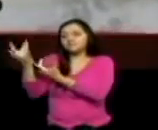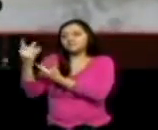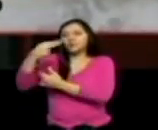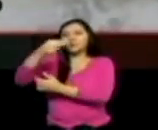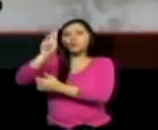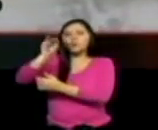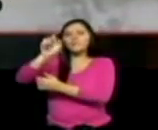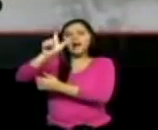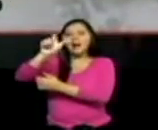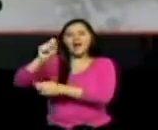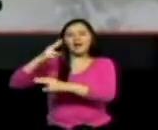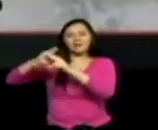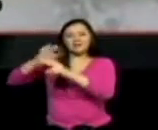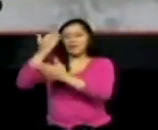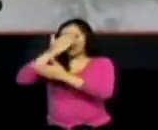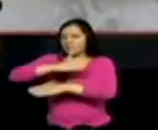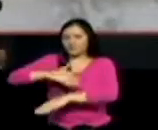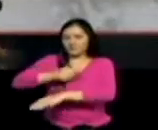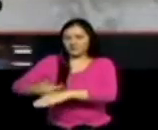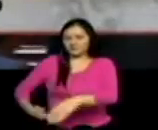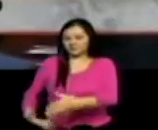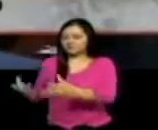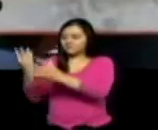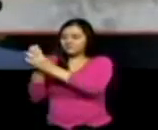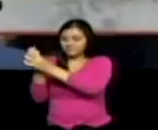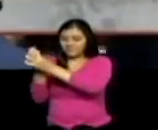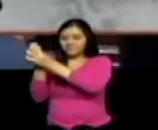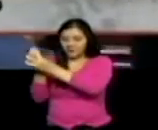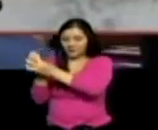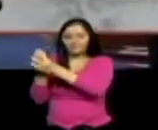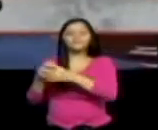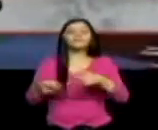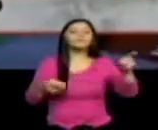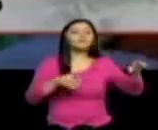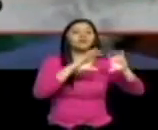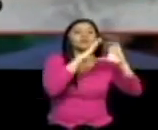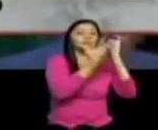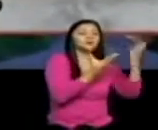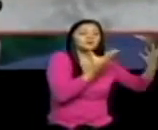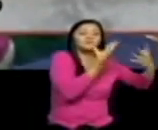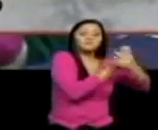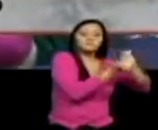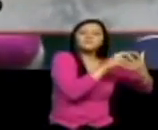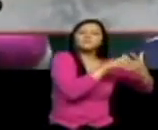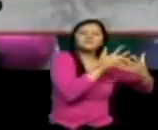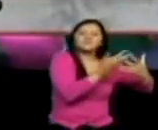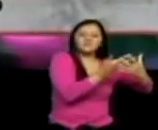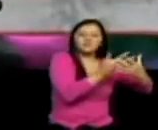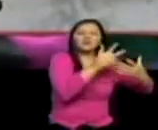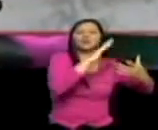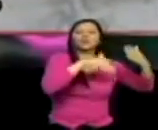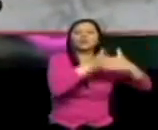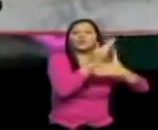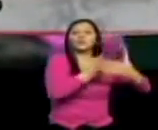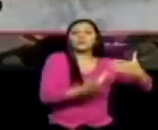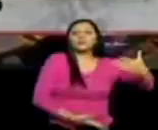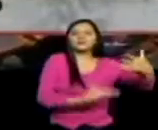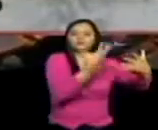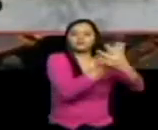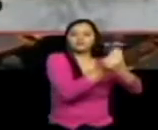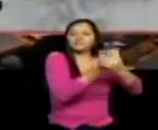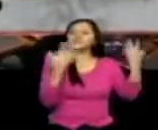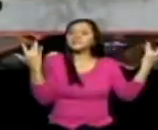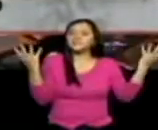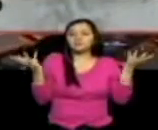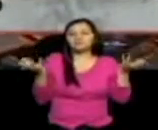sea invitado a asistir al Parlamento Nacional, va a tener que ser recibido aquí en el Palacio Legislativo por esta comisión. Ambas comisiones